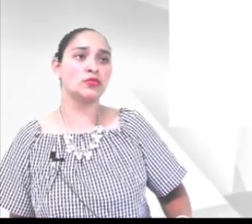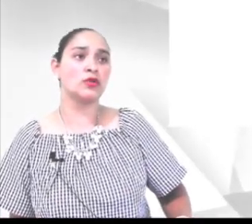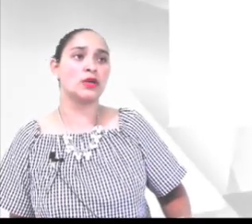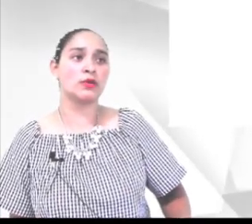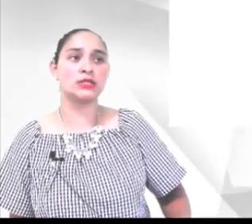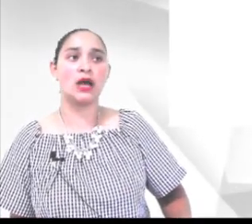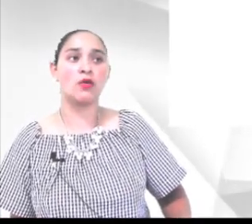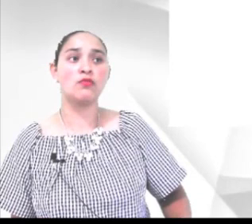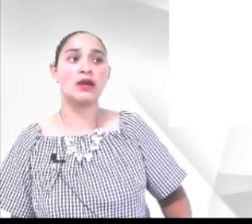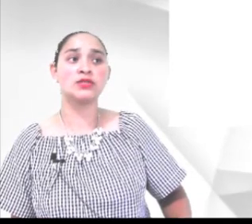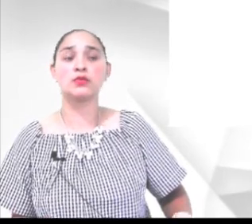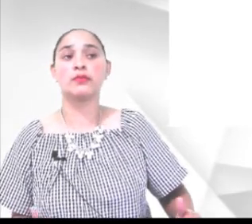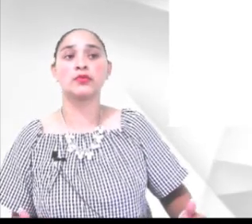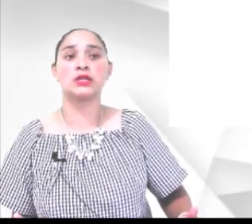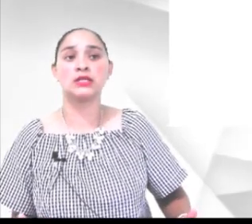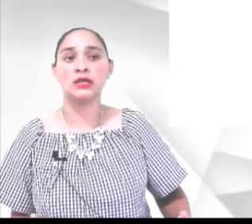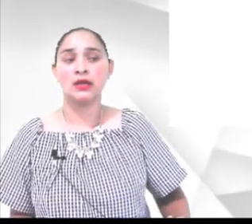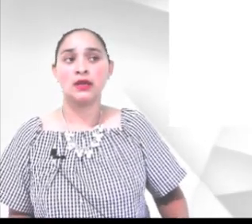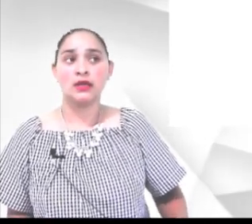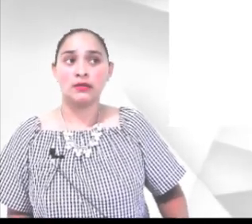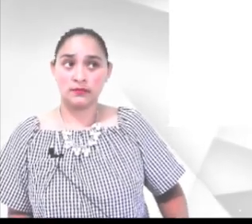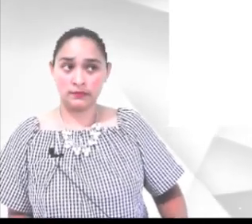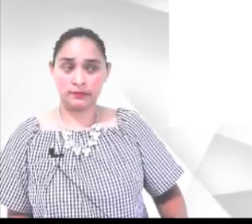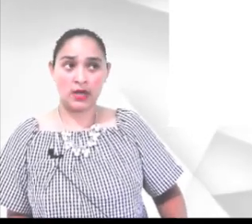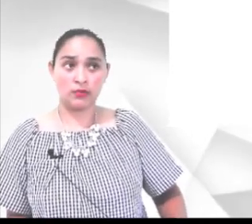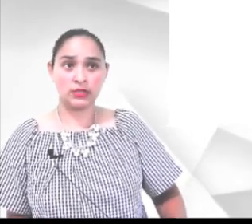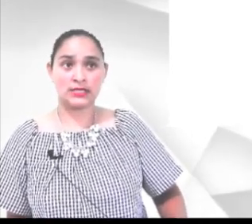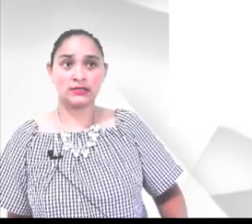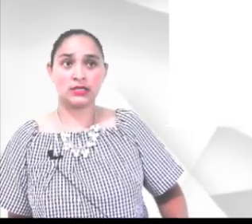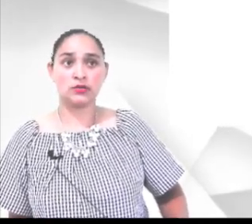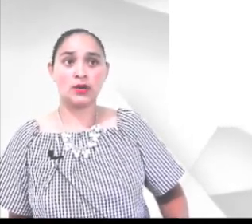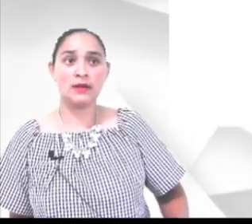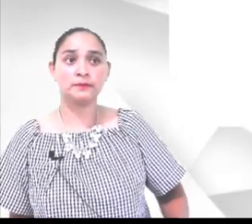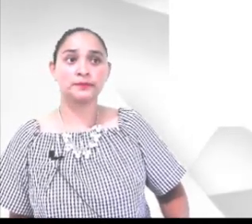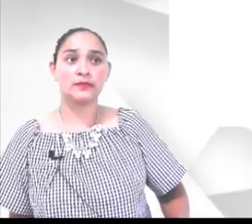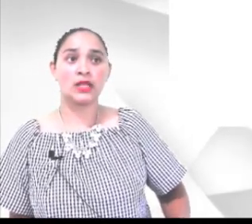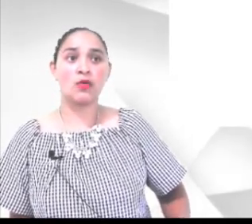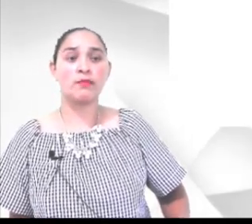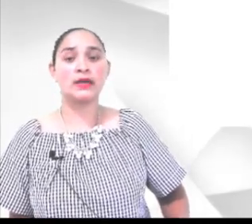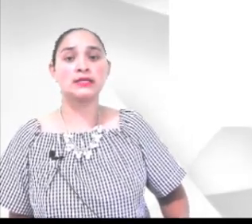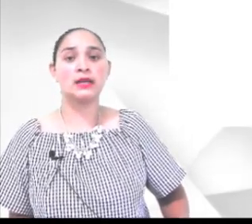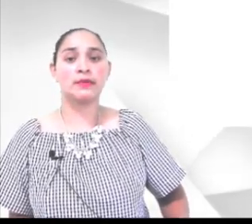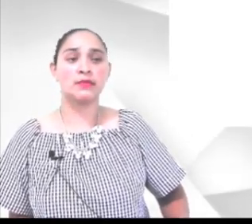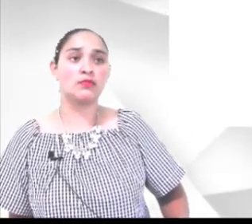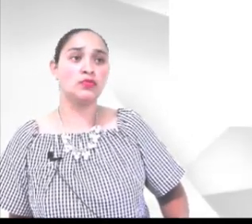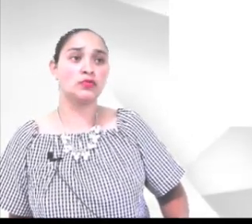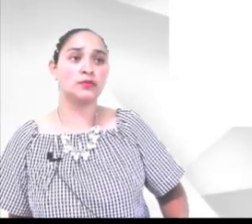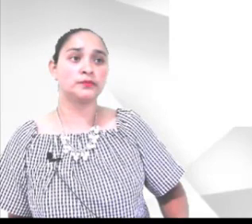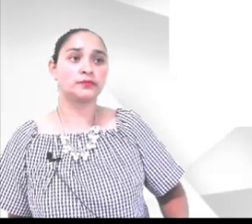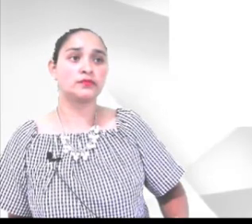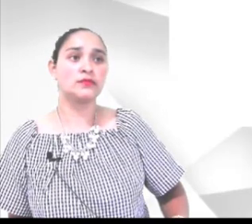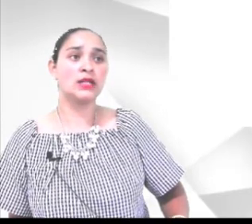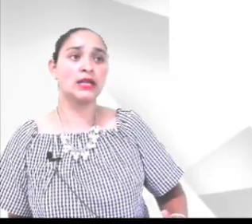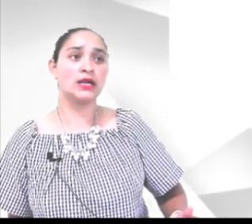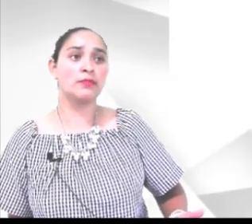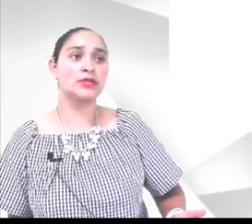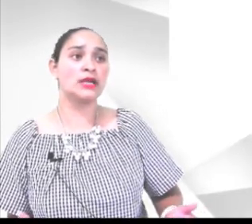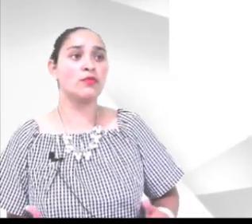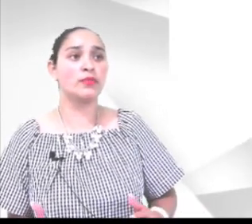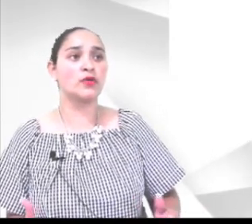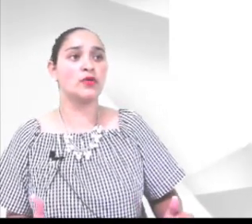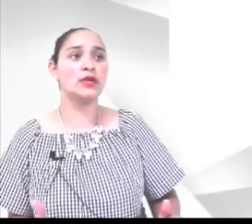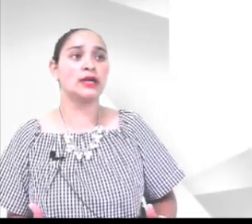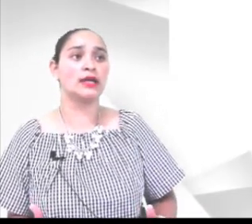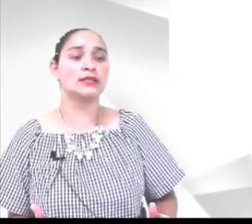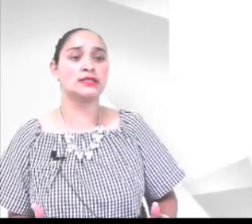tercer mundo les cuesta aún más sobreponerse a un desastre natural que a un país del primer mundo. La respuesta